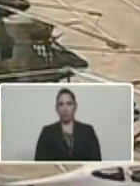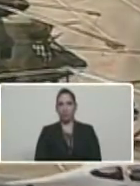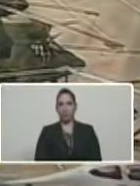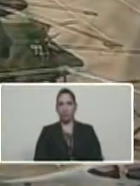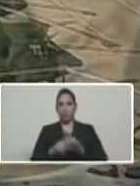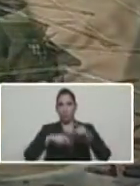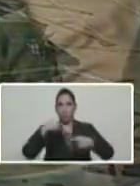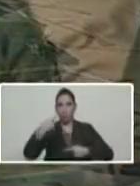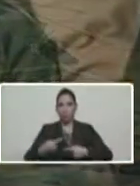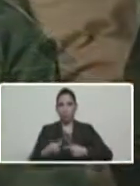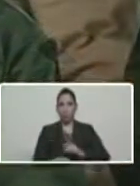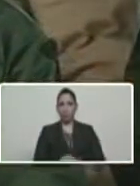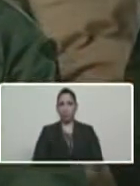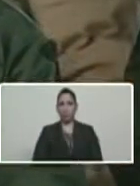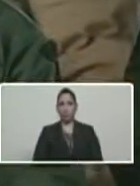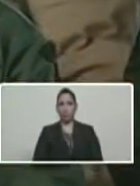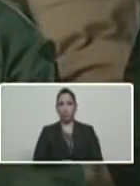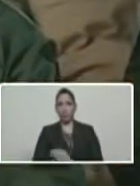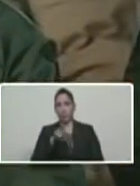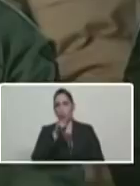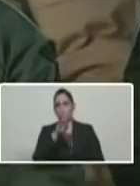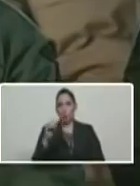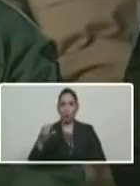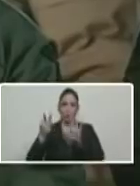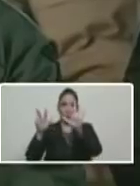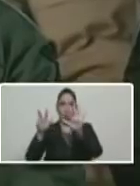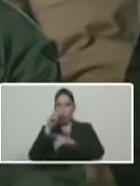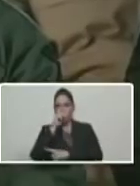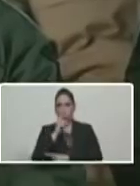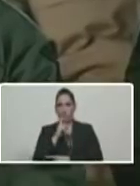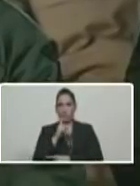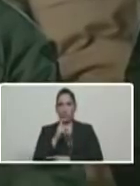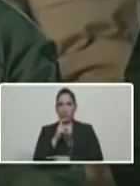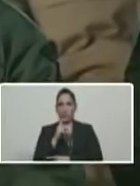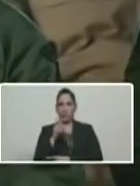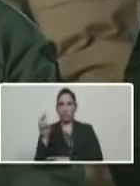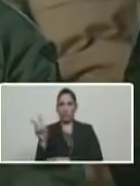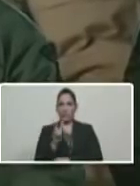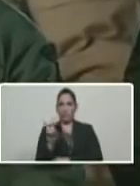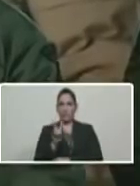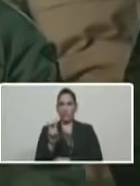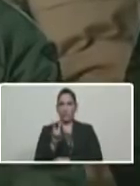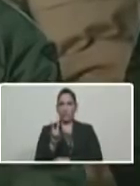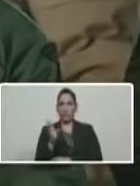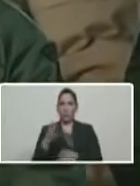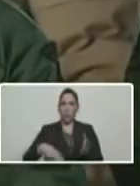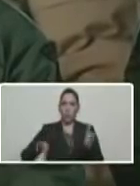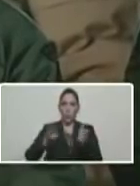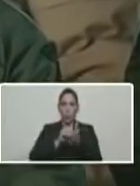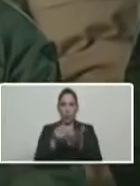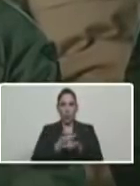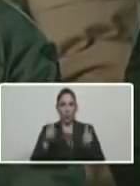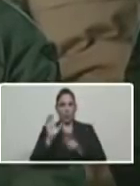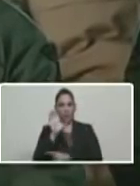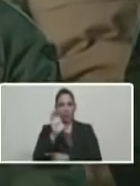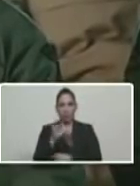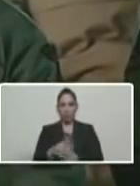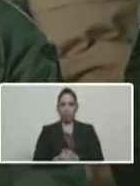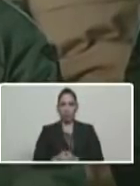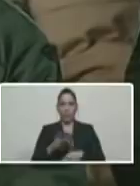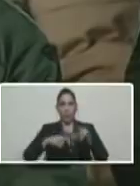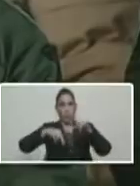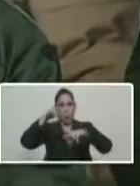Después de 208 años, Venezuela vuelve a ser un país líder en la construcción de una